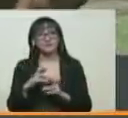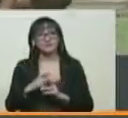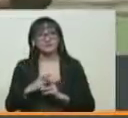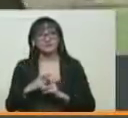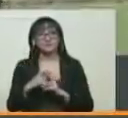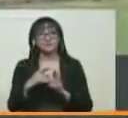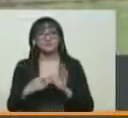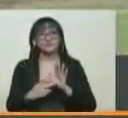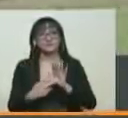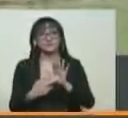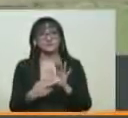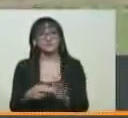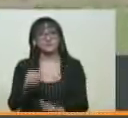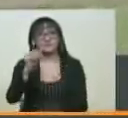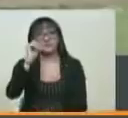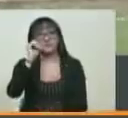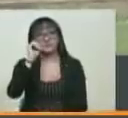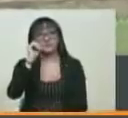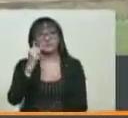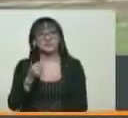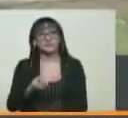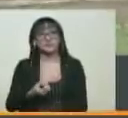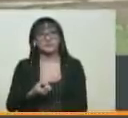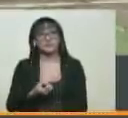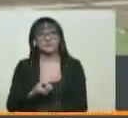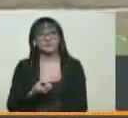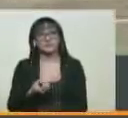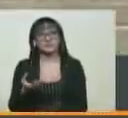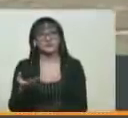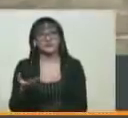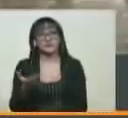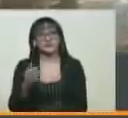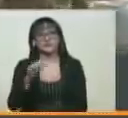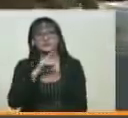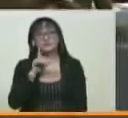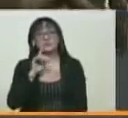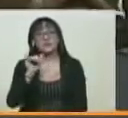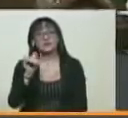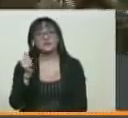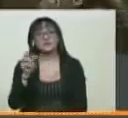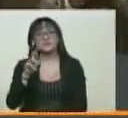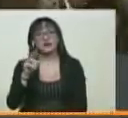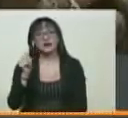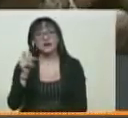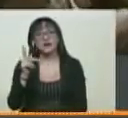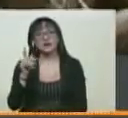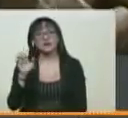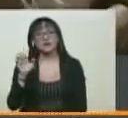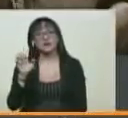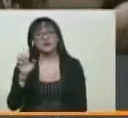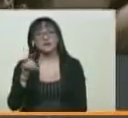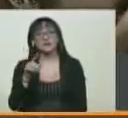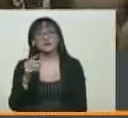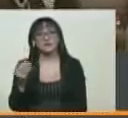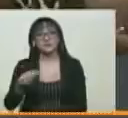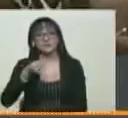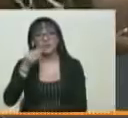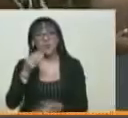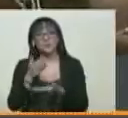representación. La bebida que le está dando es el yaraque, una bebida a base de yuca y batata. Ellos